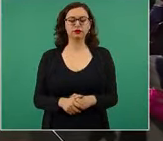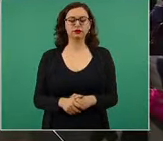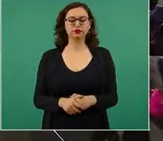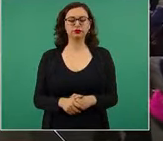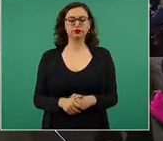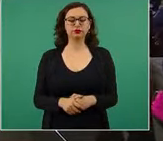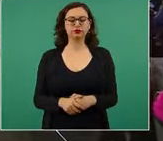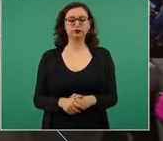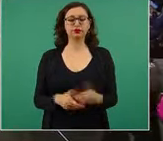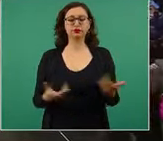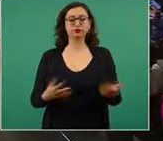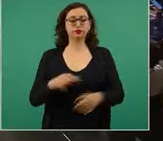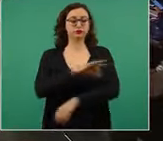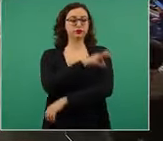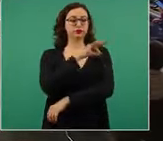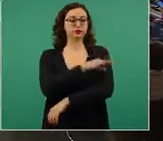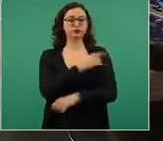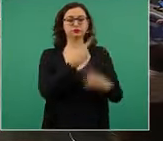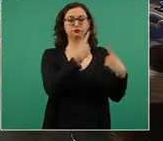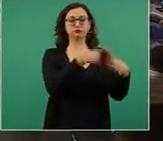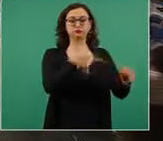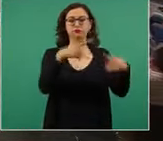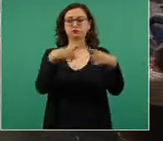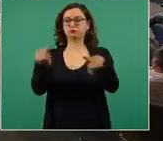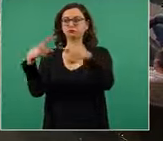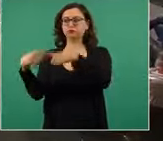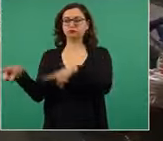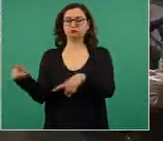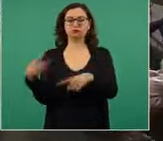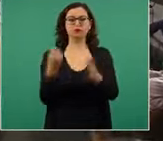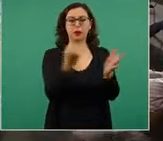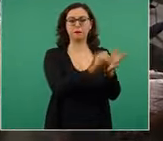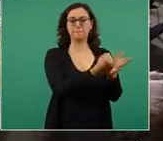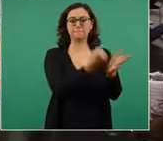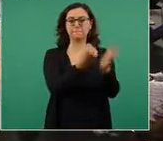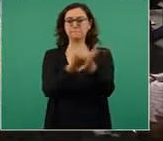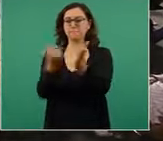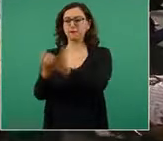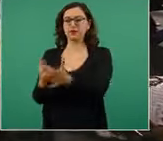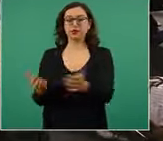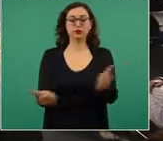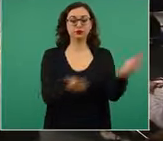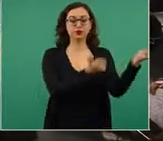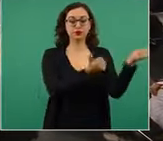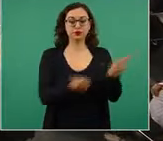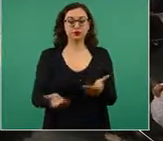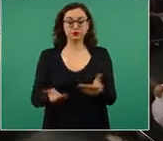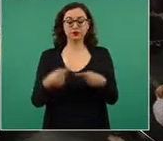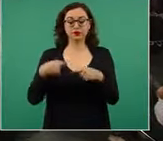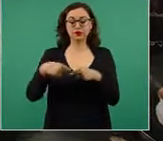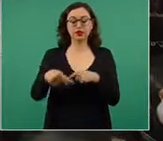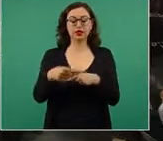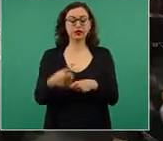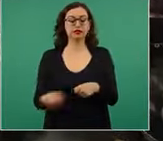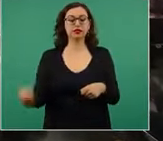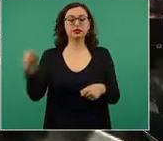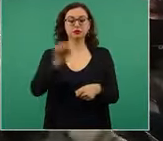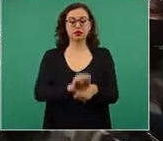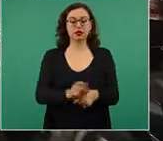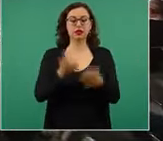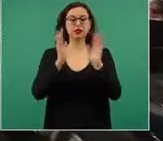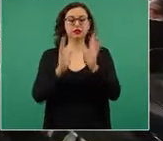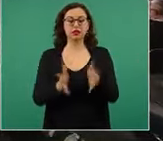las diferentes vacunas, vamos a alcanzar, como estaba previsto esta semana, más de 40 millones de